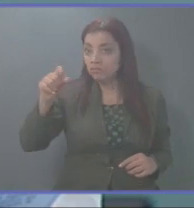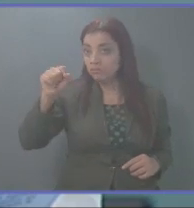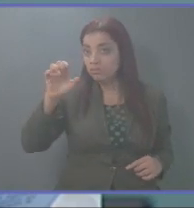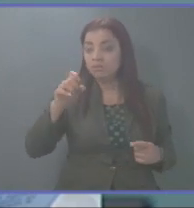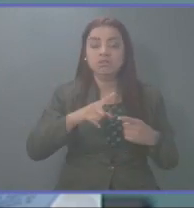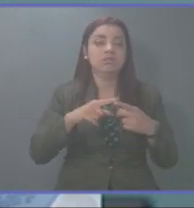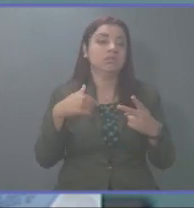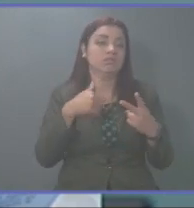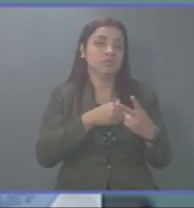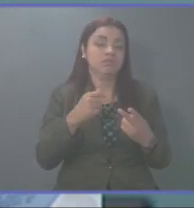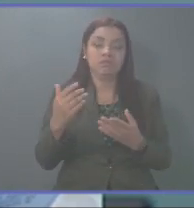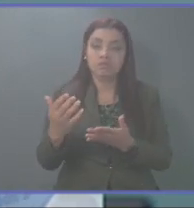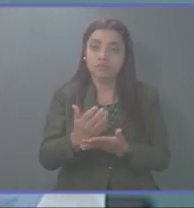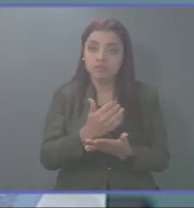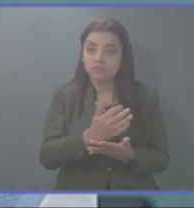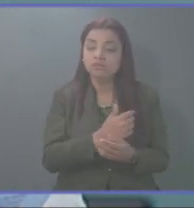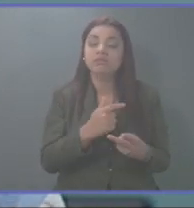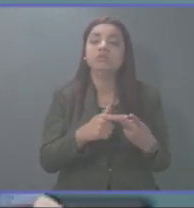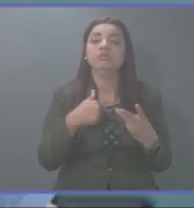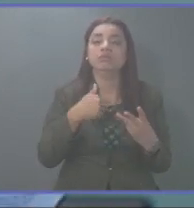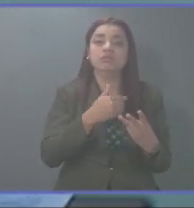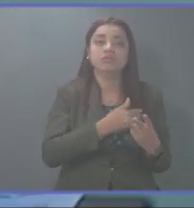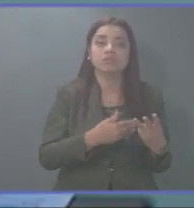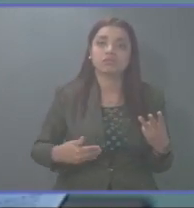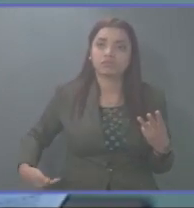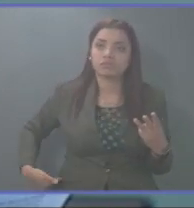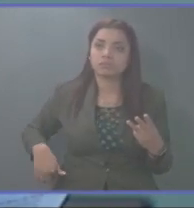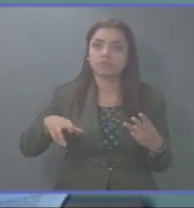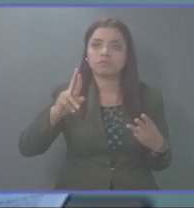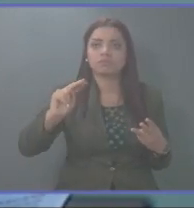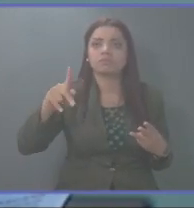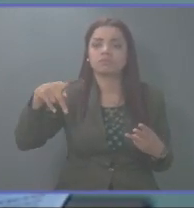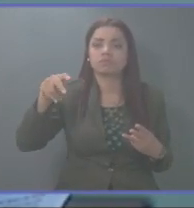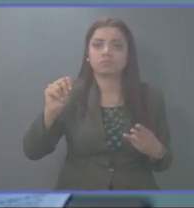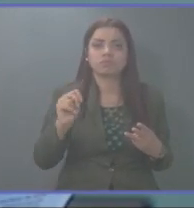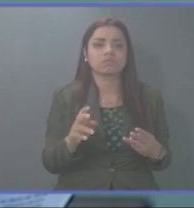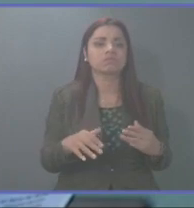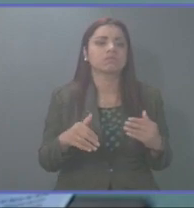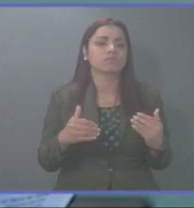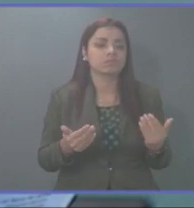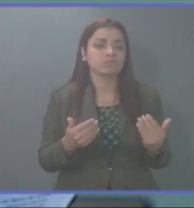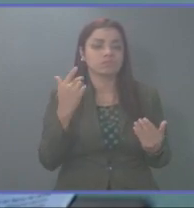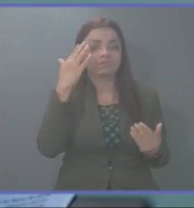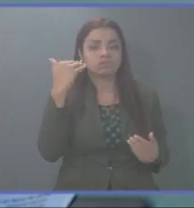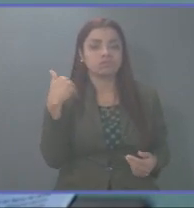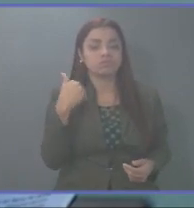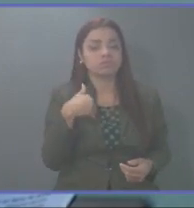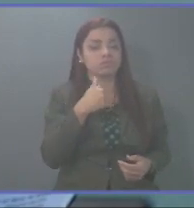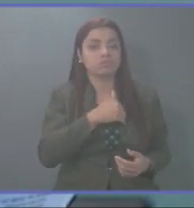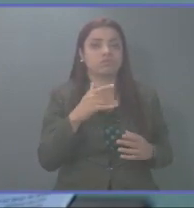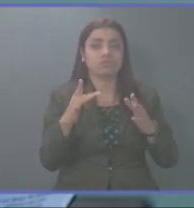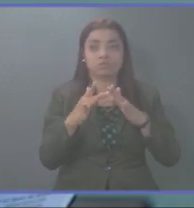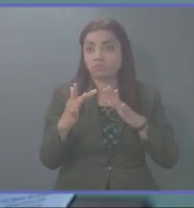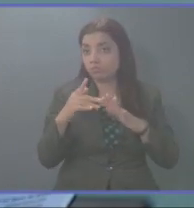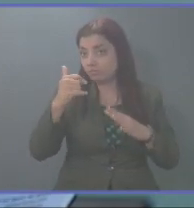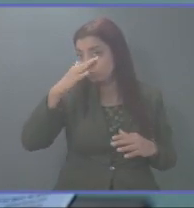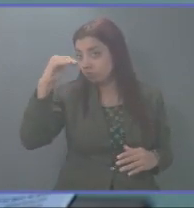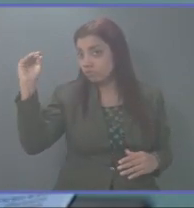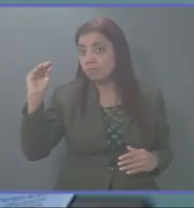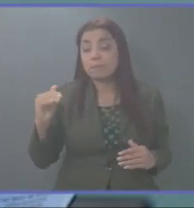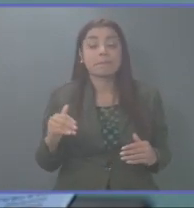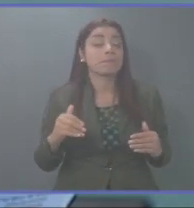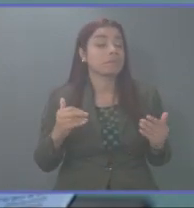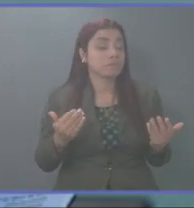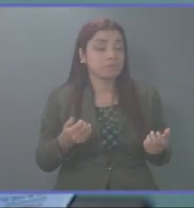al ministro de Hacienda, al presidente del Registro Nacional de las Personas Naturales y a la ministra de Relaciones Exteriores, quien